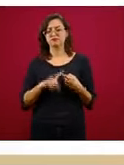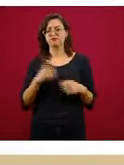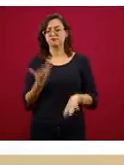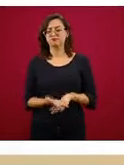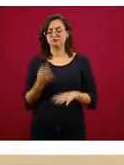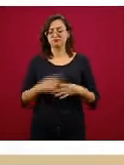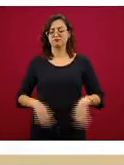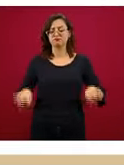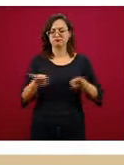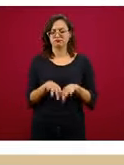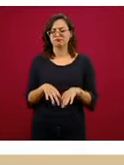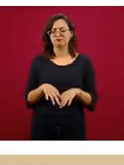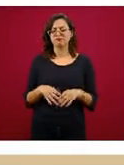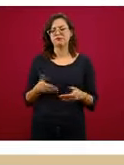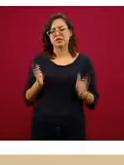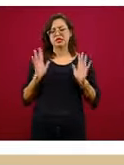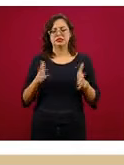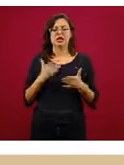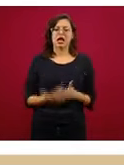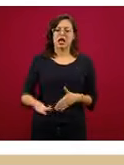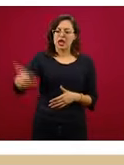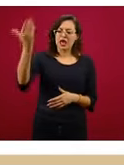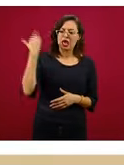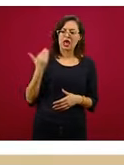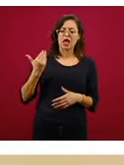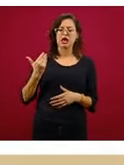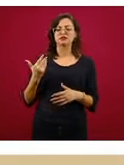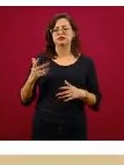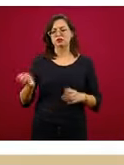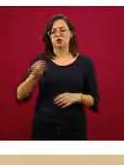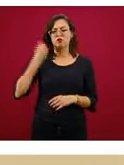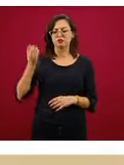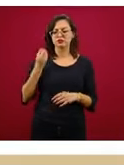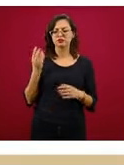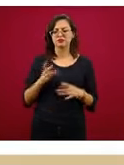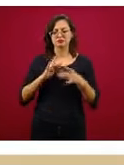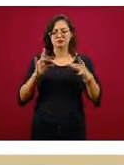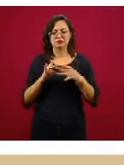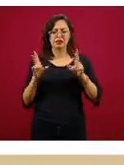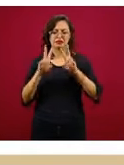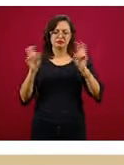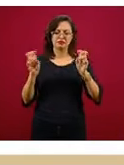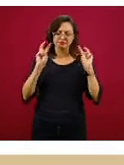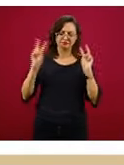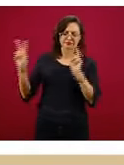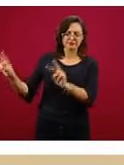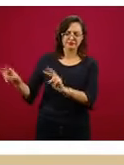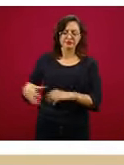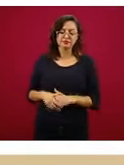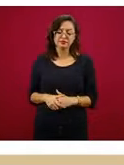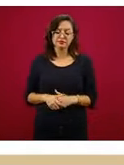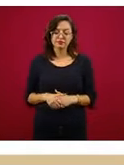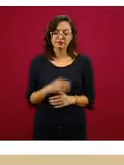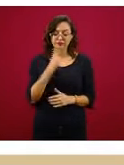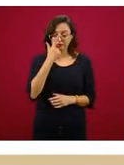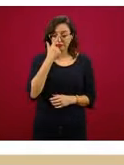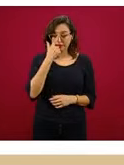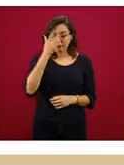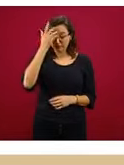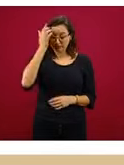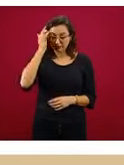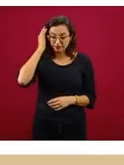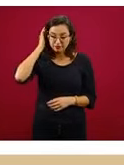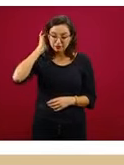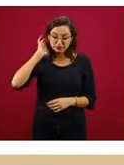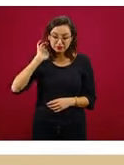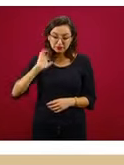eso también se ha comentado ya en conferencias previas. El incremento de la